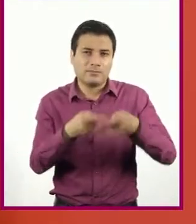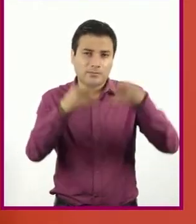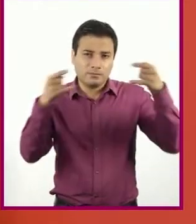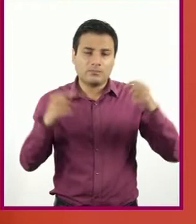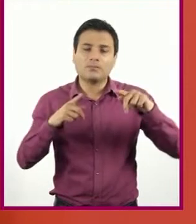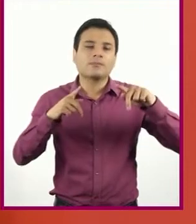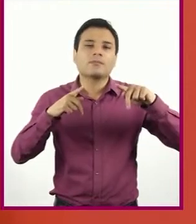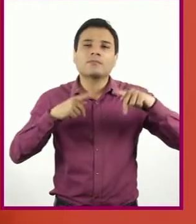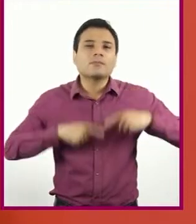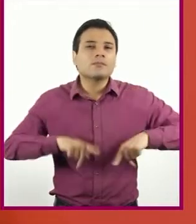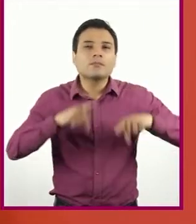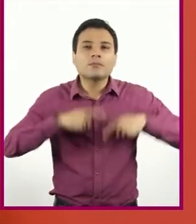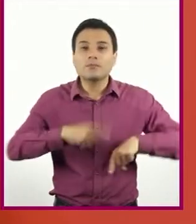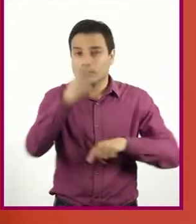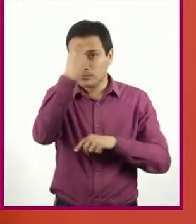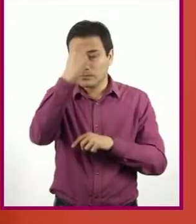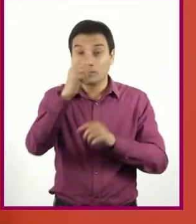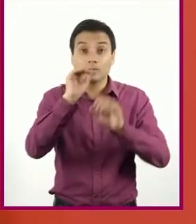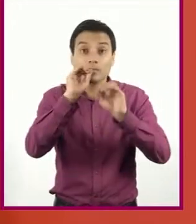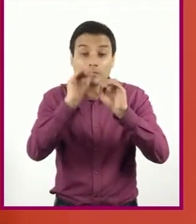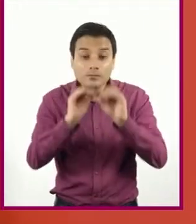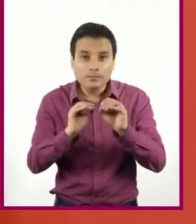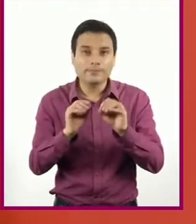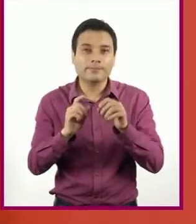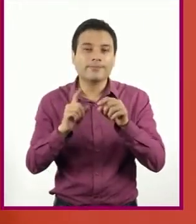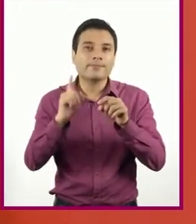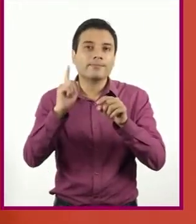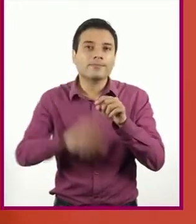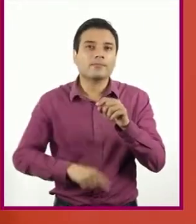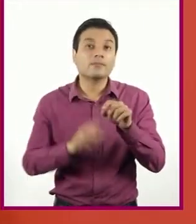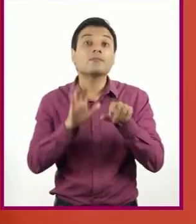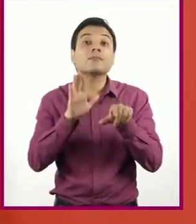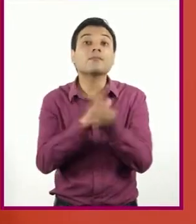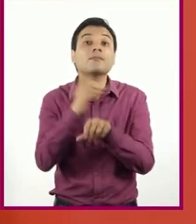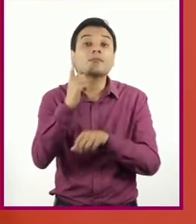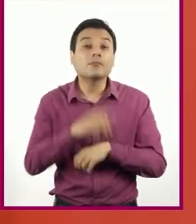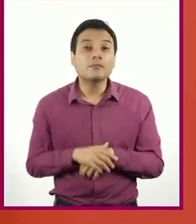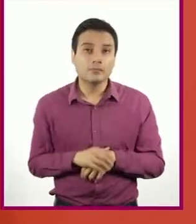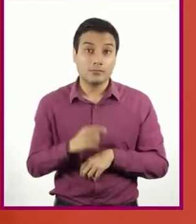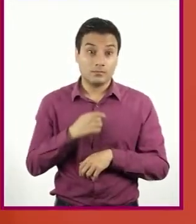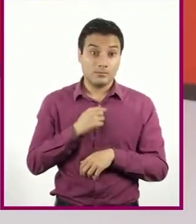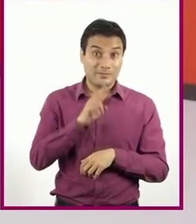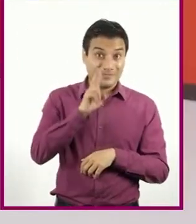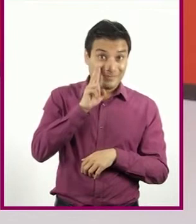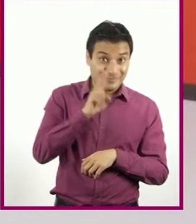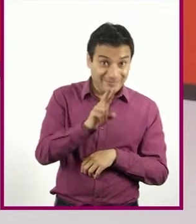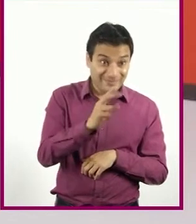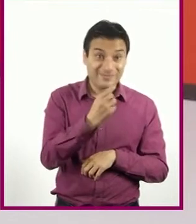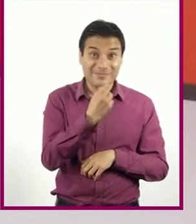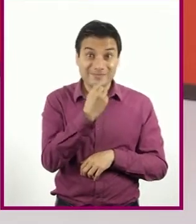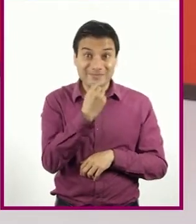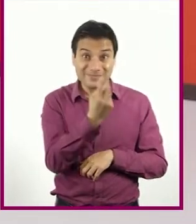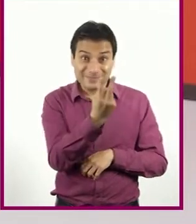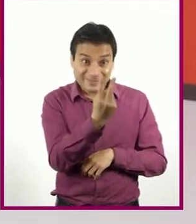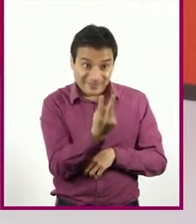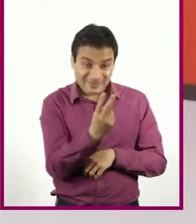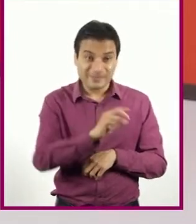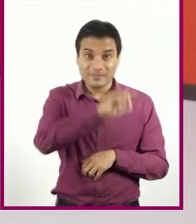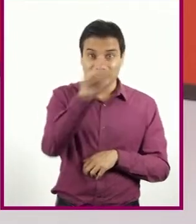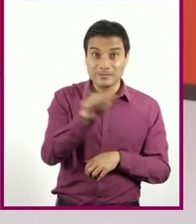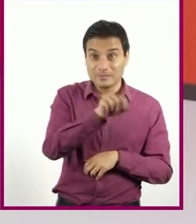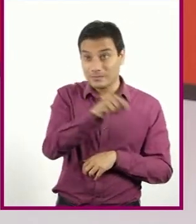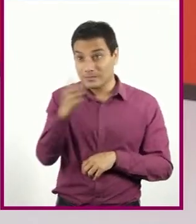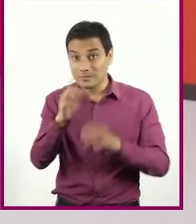simplemente suprimidos, pues se intuye a partir del seguimiento de la narración o de las imágenes.